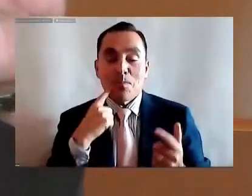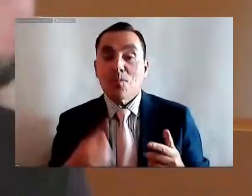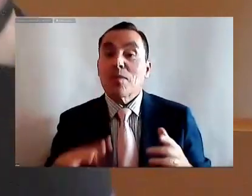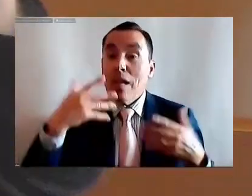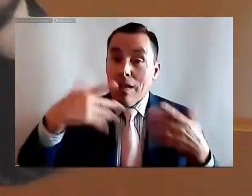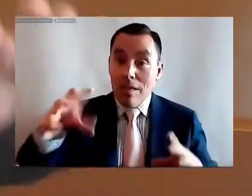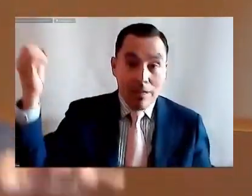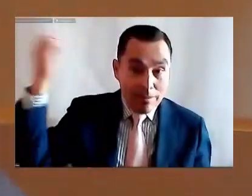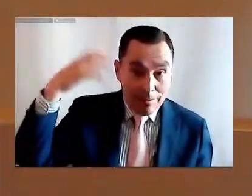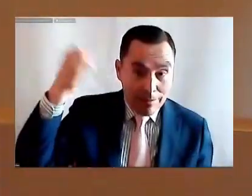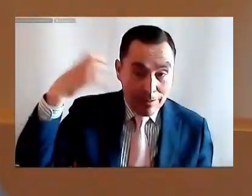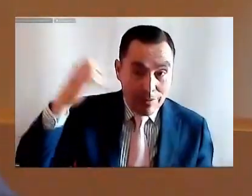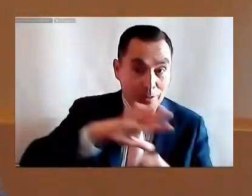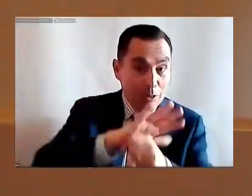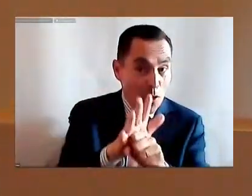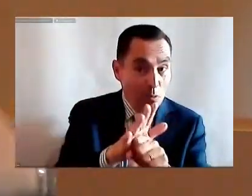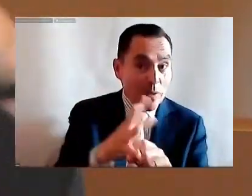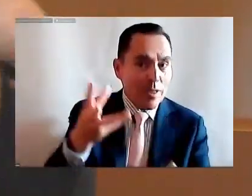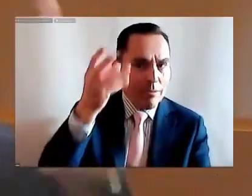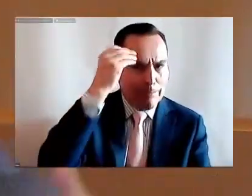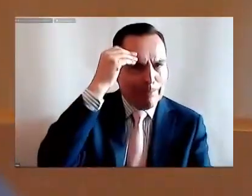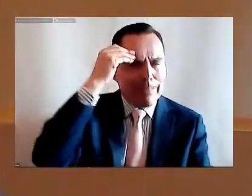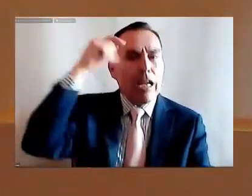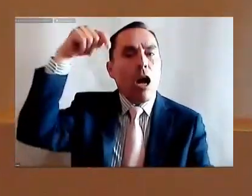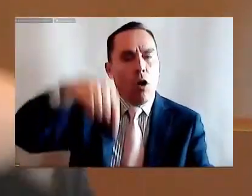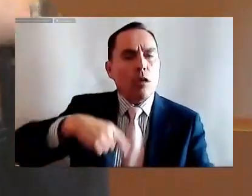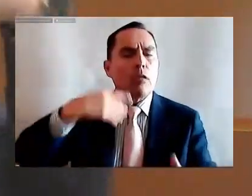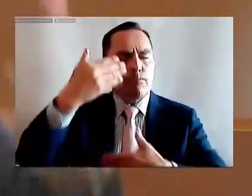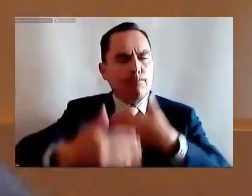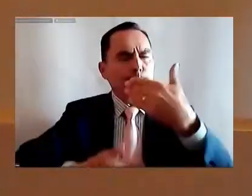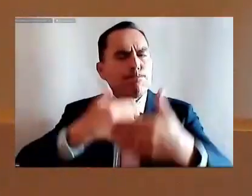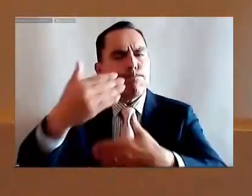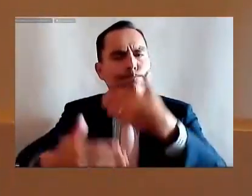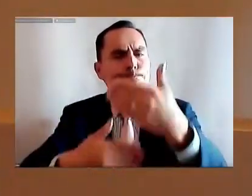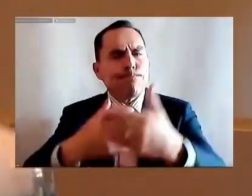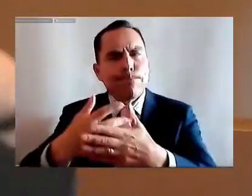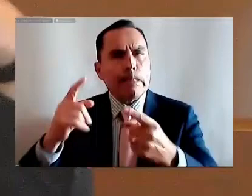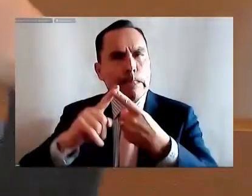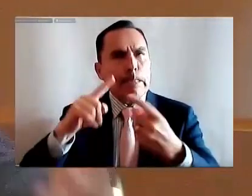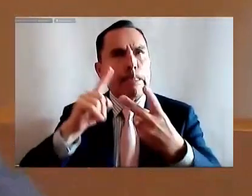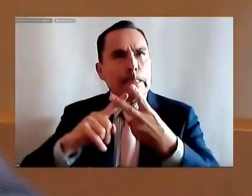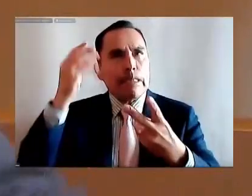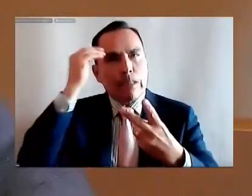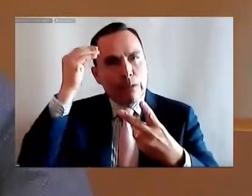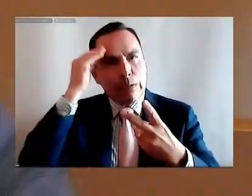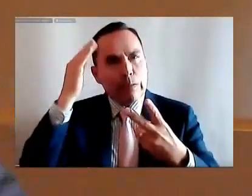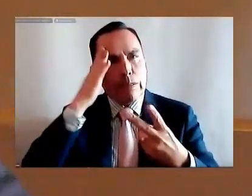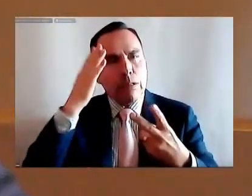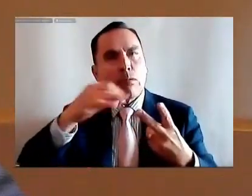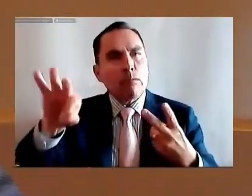COVID tratar de concretar las mejoras y ocuparlo como argumento, ocuparlo como narrativa, en fin,